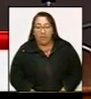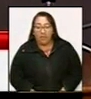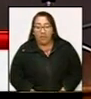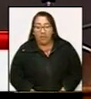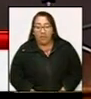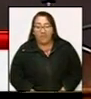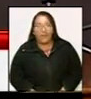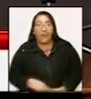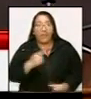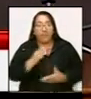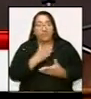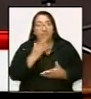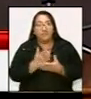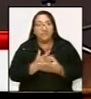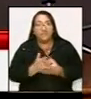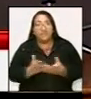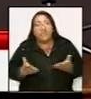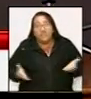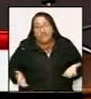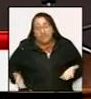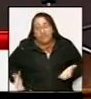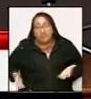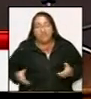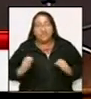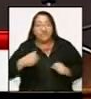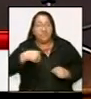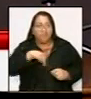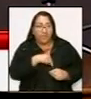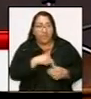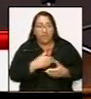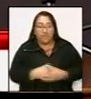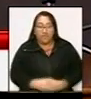esta falencia. Entonces, si nosotros